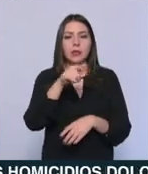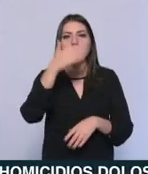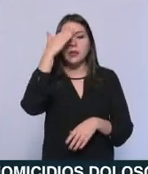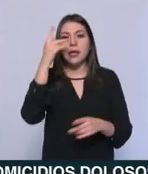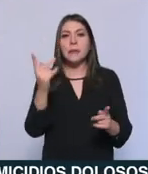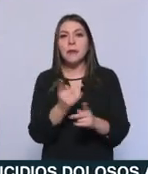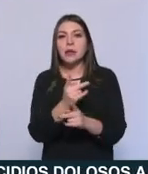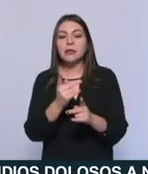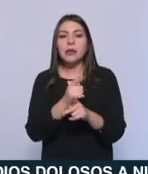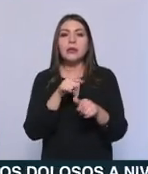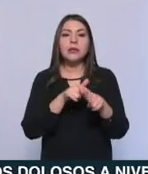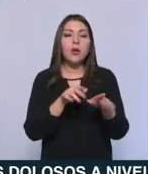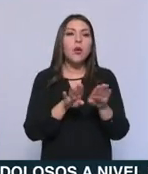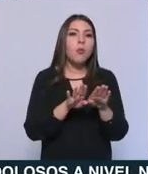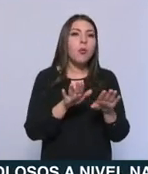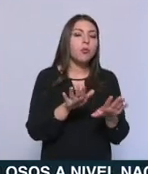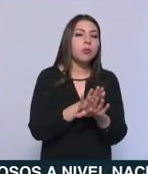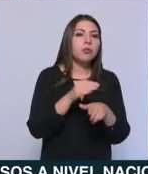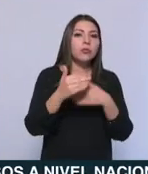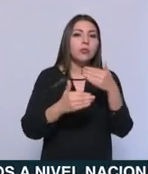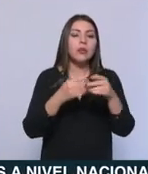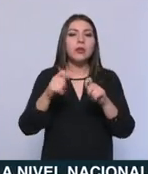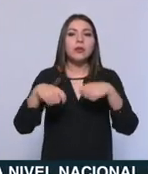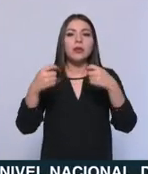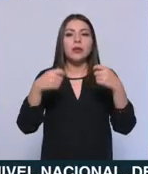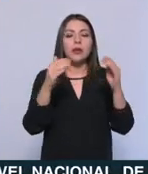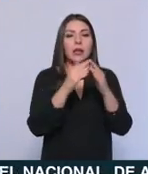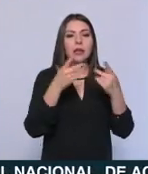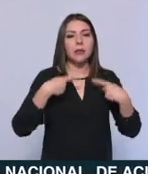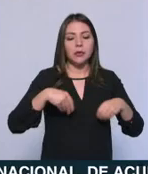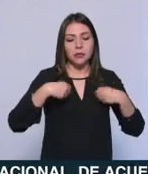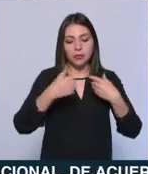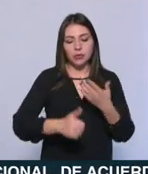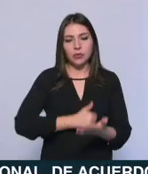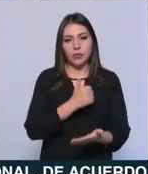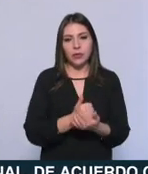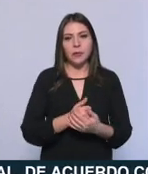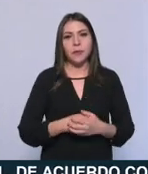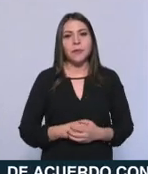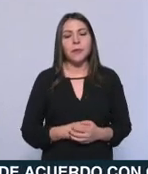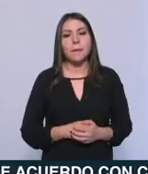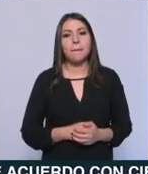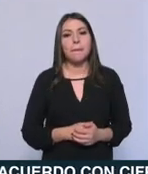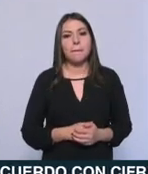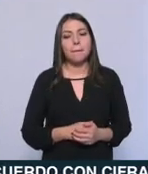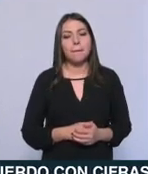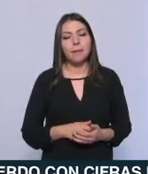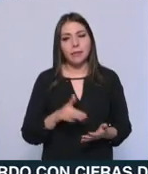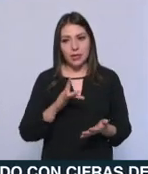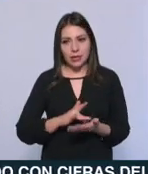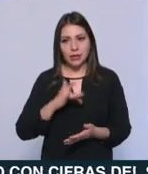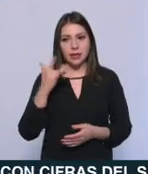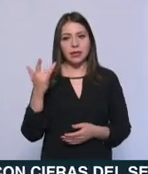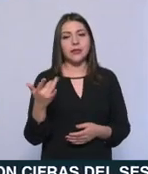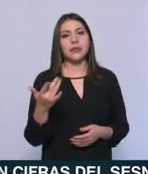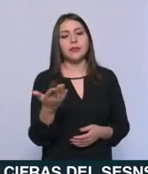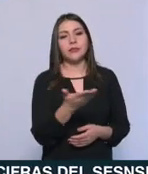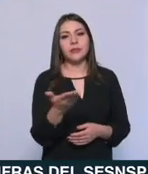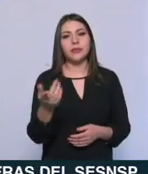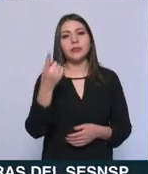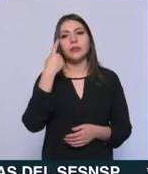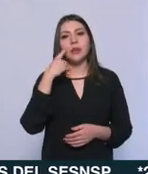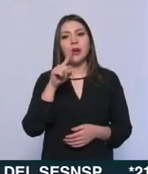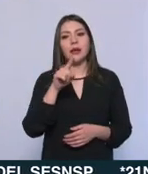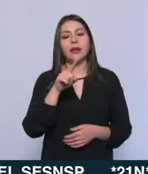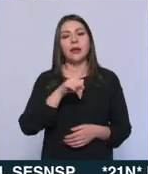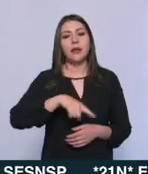cómo van avanzando la entrega de viviendas para los capitalinos. Pues muchas gracias, les agradezco mucho el tener acceso a